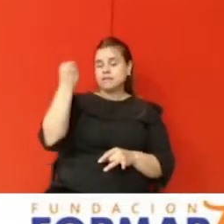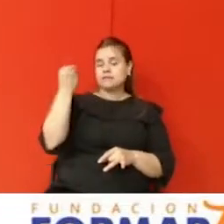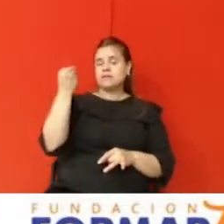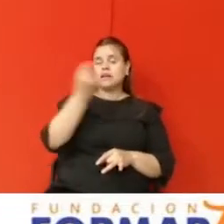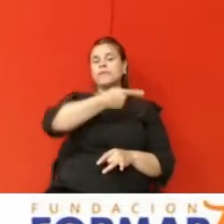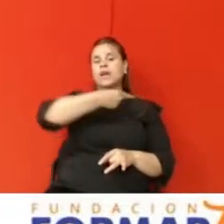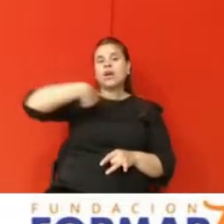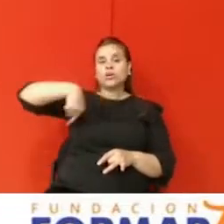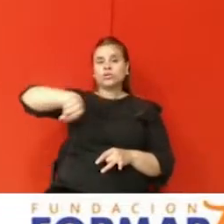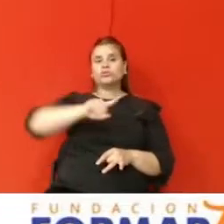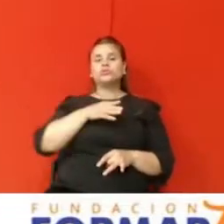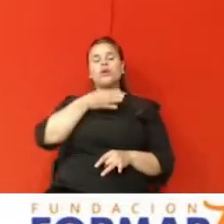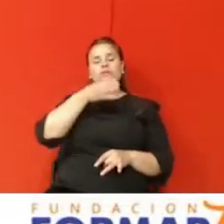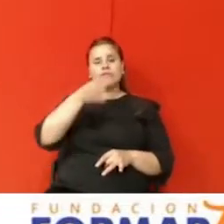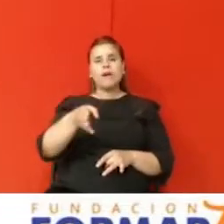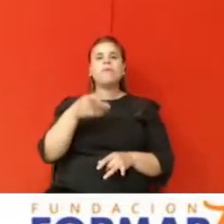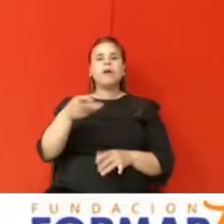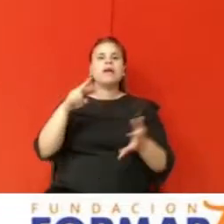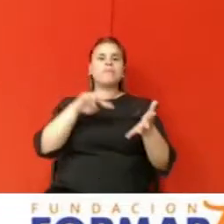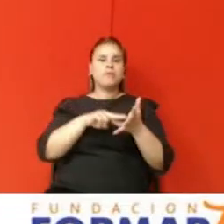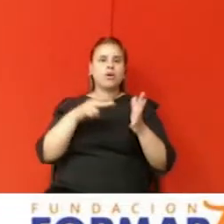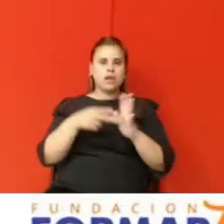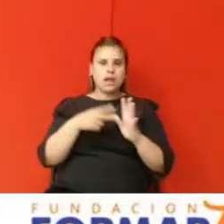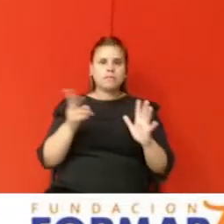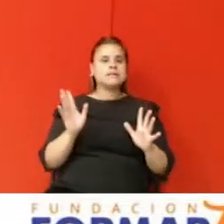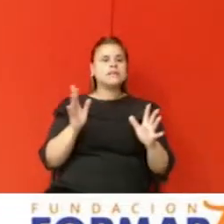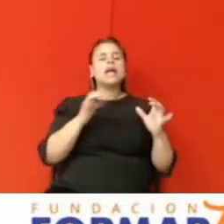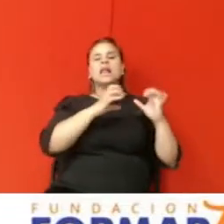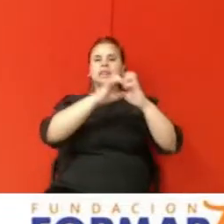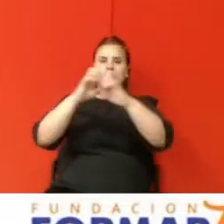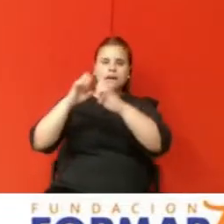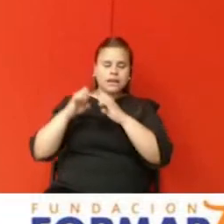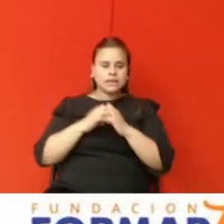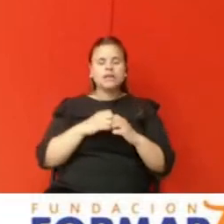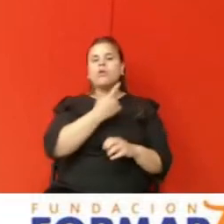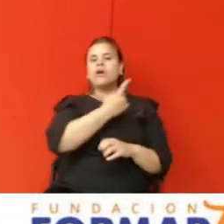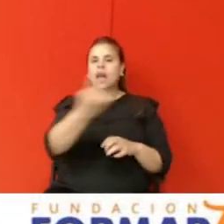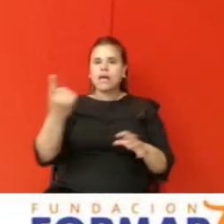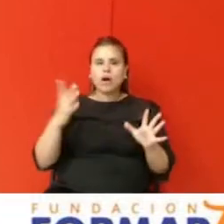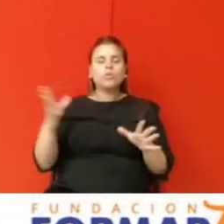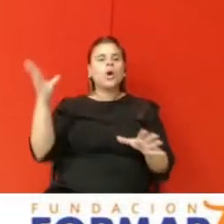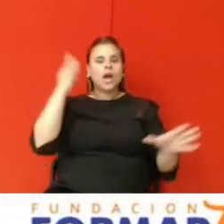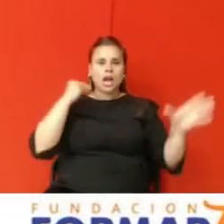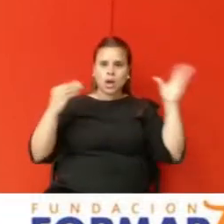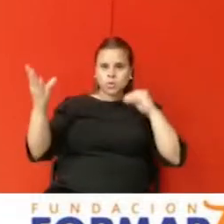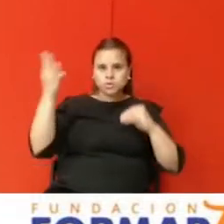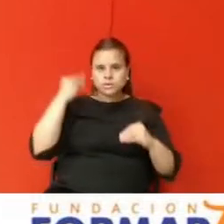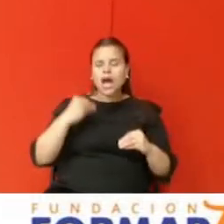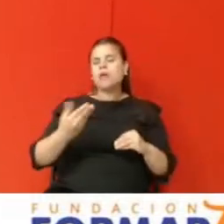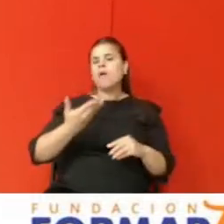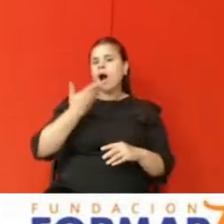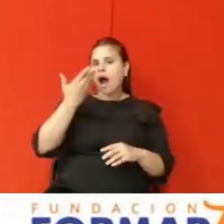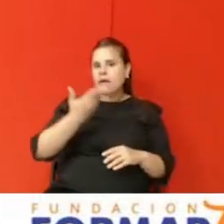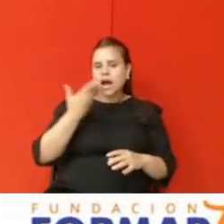podemos llevar algún tipo de problemática y donde todos nos podemos escuchar, podemos debatir, podemos